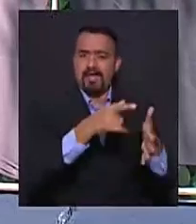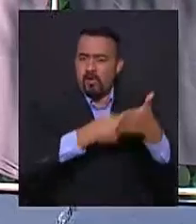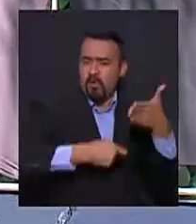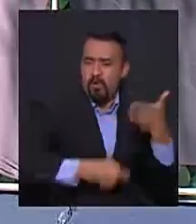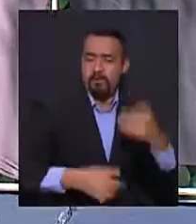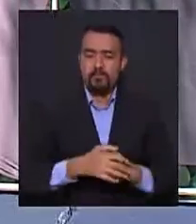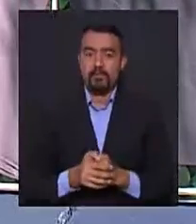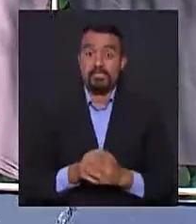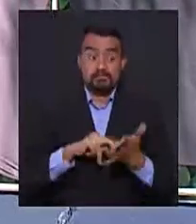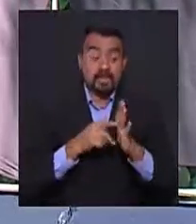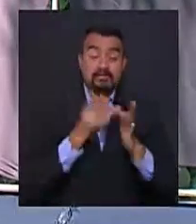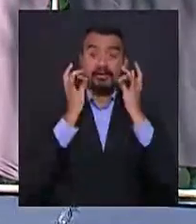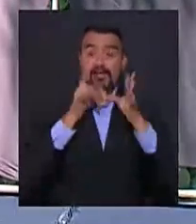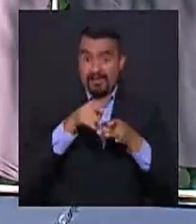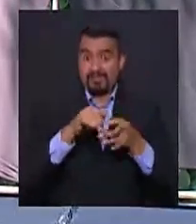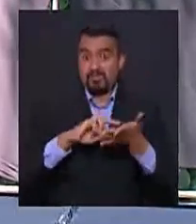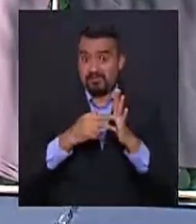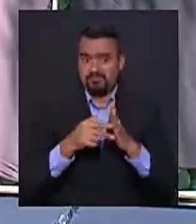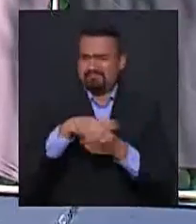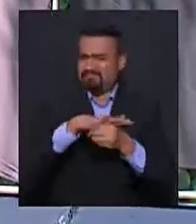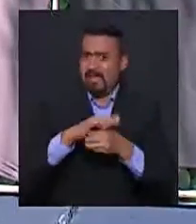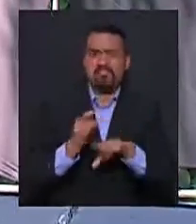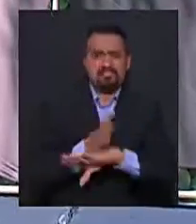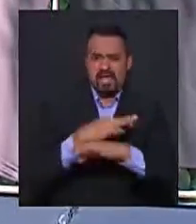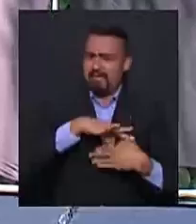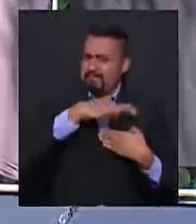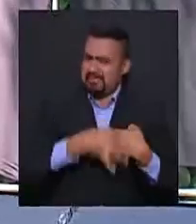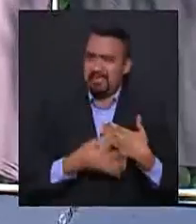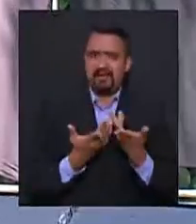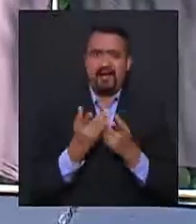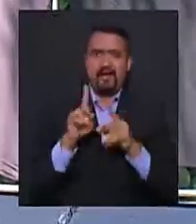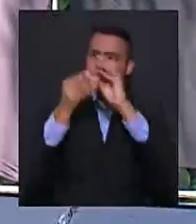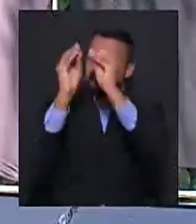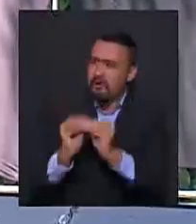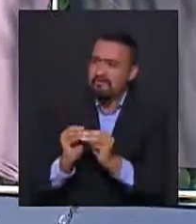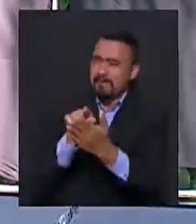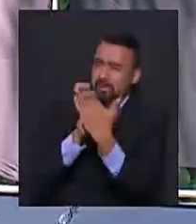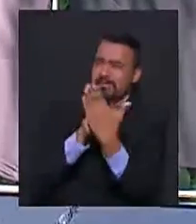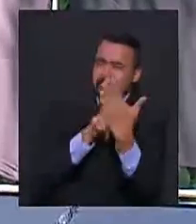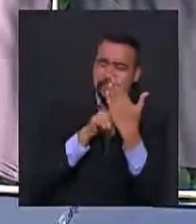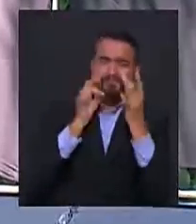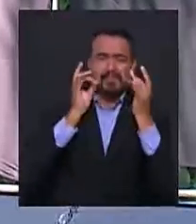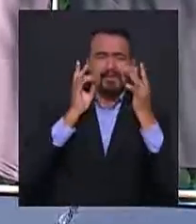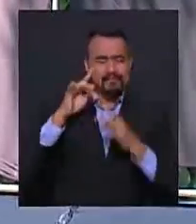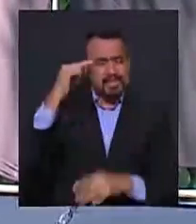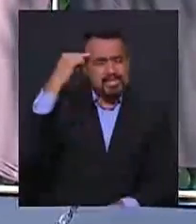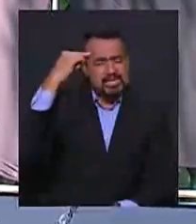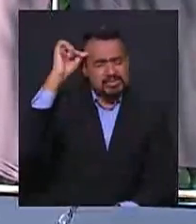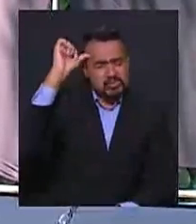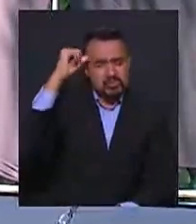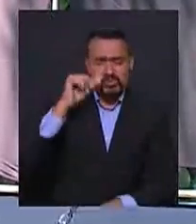existencia, desde la estética hasta la ética. Es importante saldar esa deuda